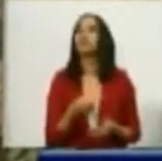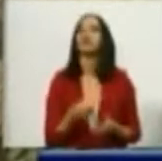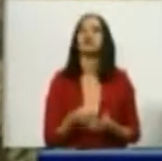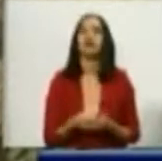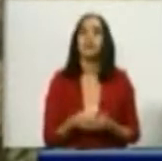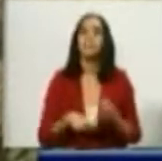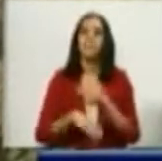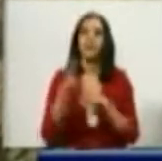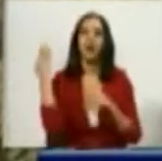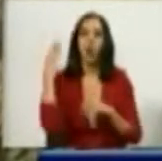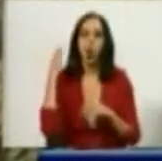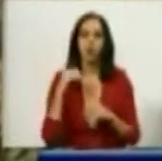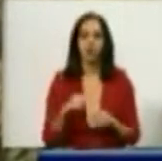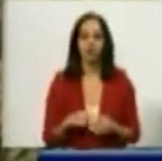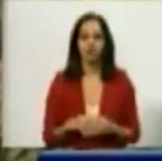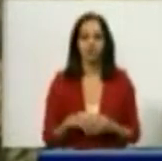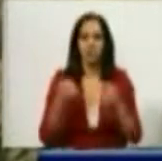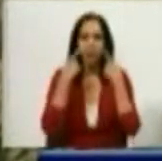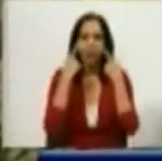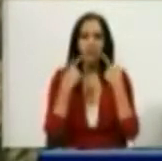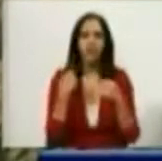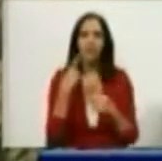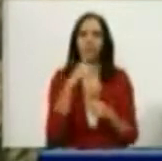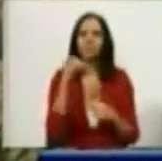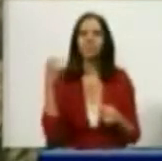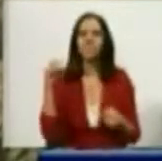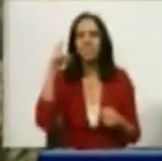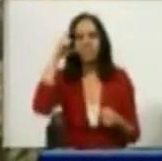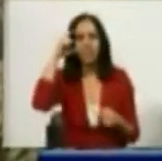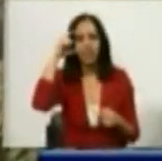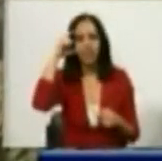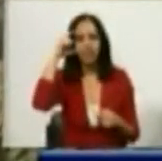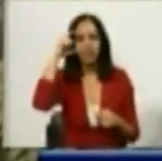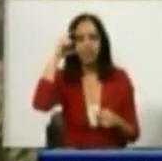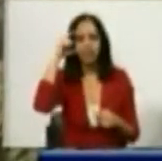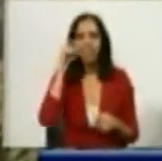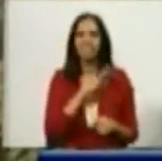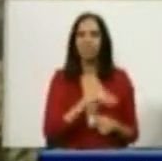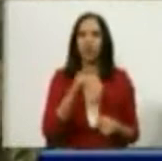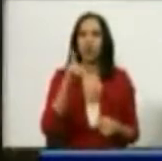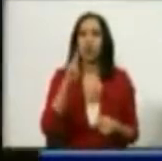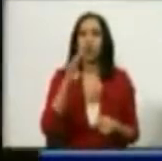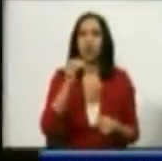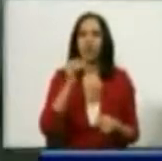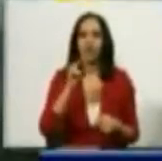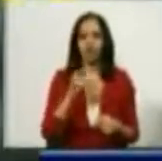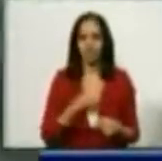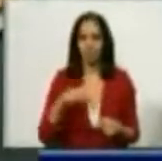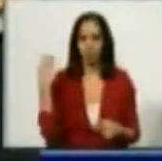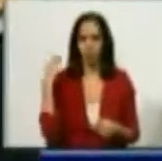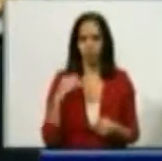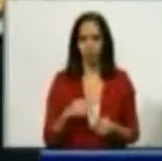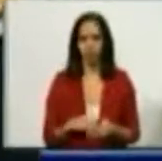vamos para Colombia un ratico pues para ver los primeros cien días del señor Duque mándelo